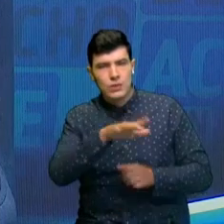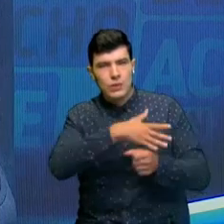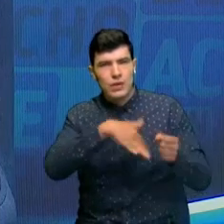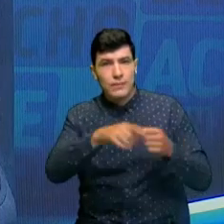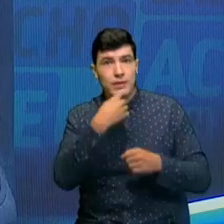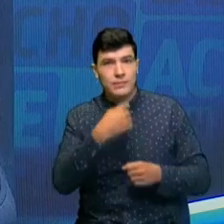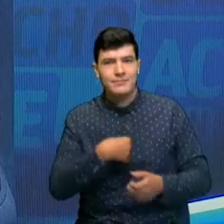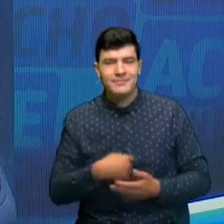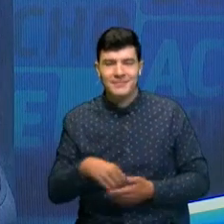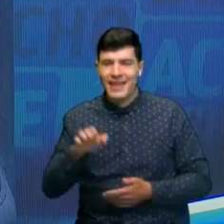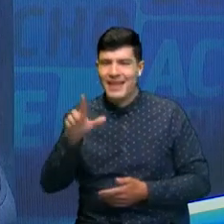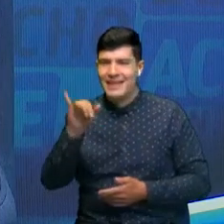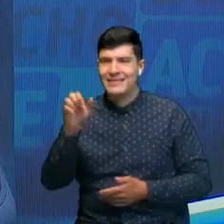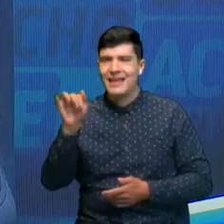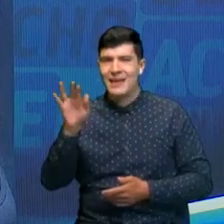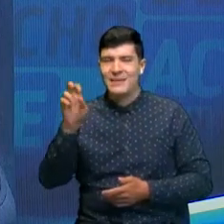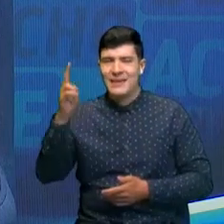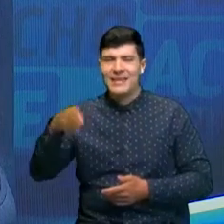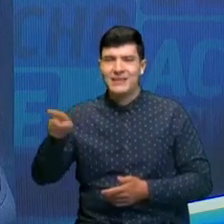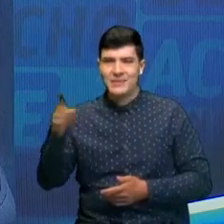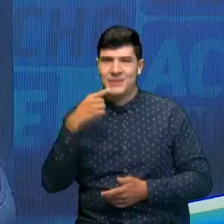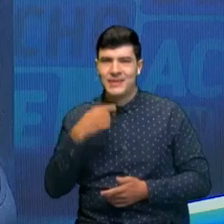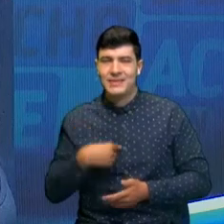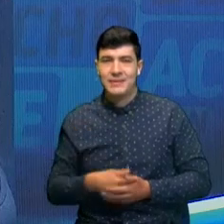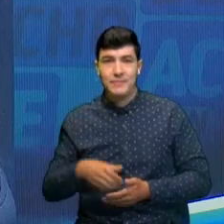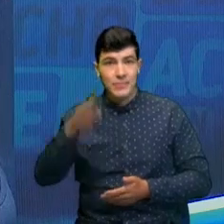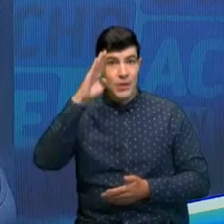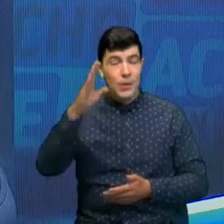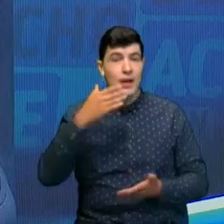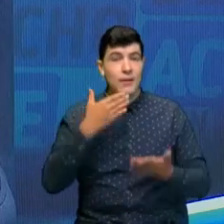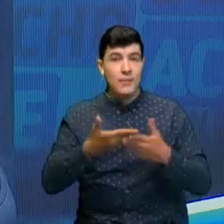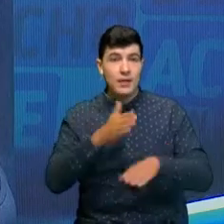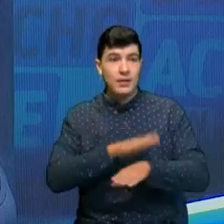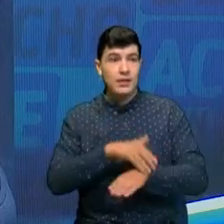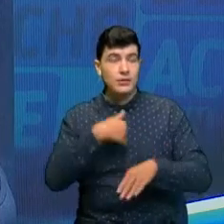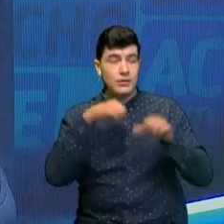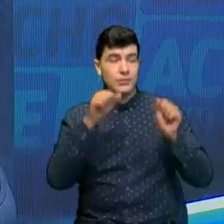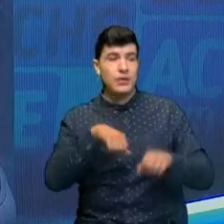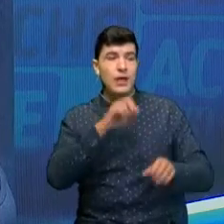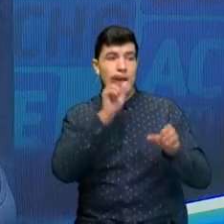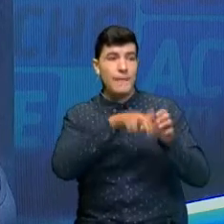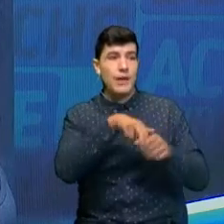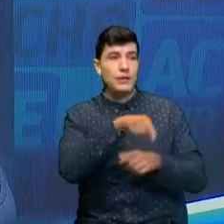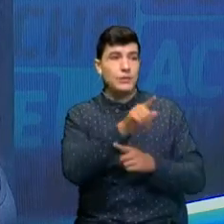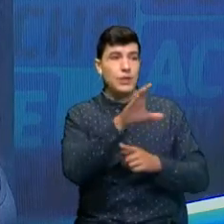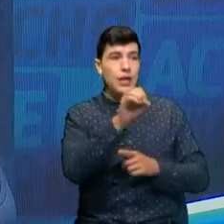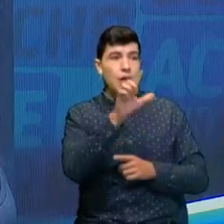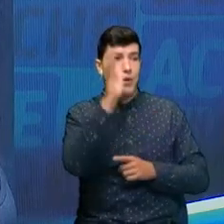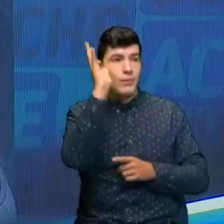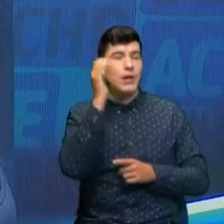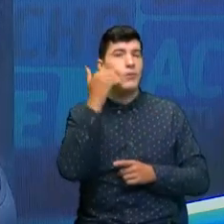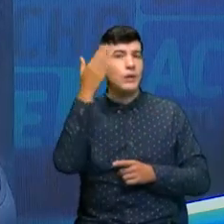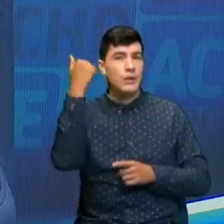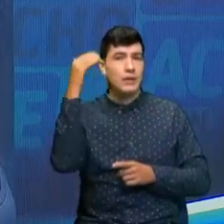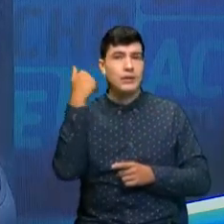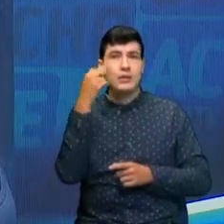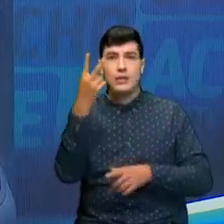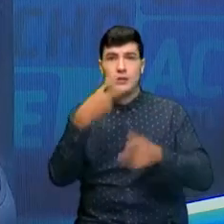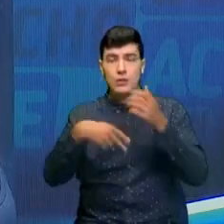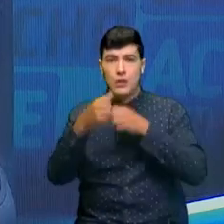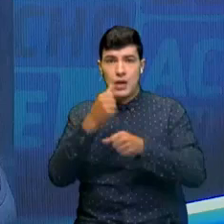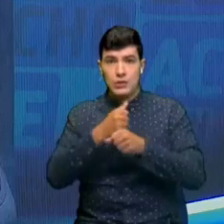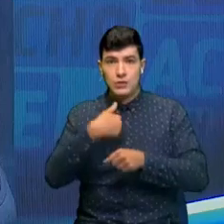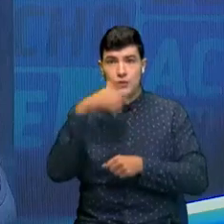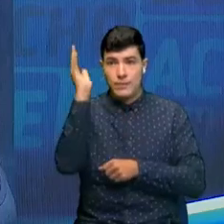Nos dice Elizabeth Díaz lo siguiente: buenas tardes, ¿me puedo pasar a Colpensiones después de llevar casi 2 años pensionada